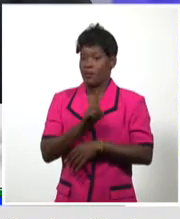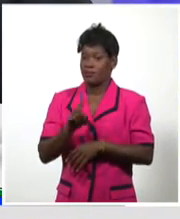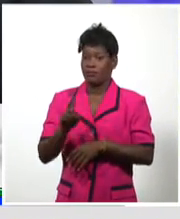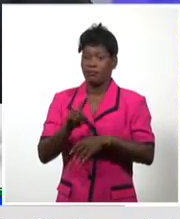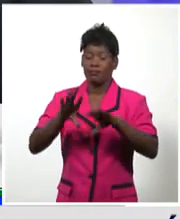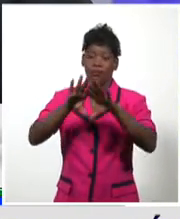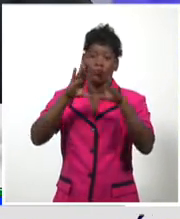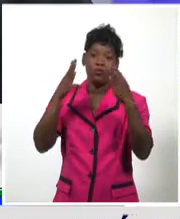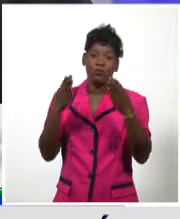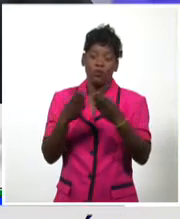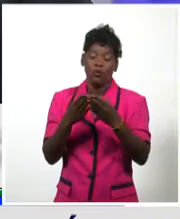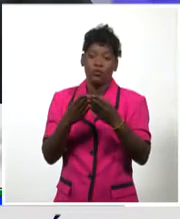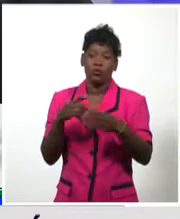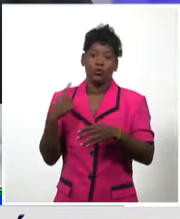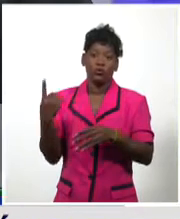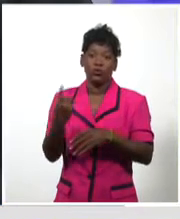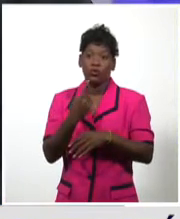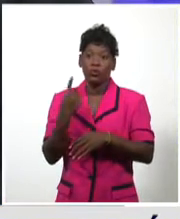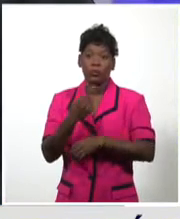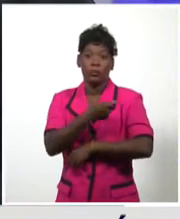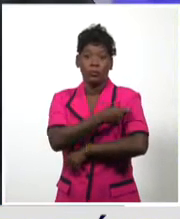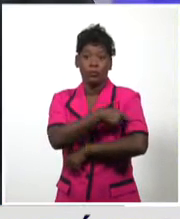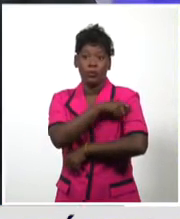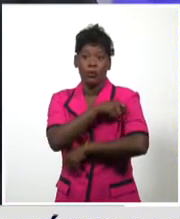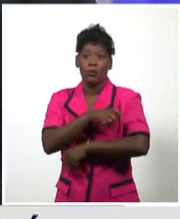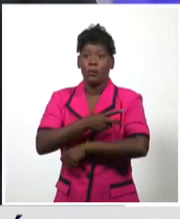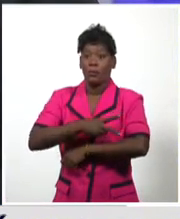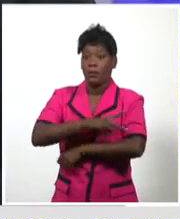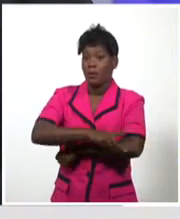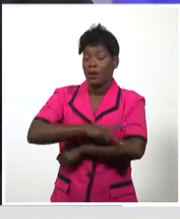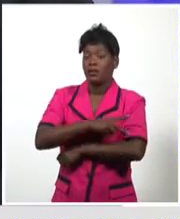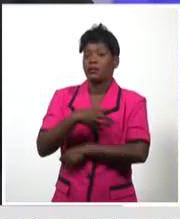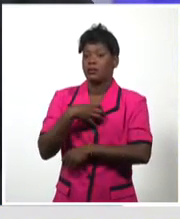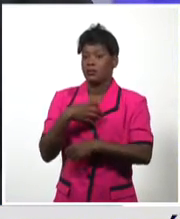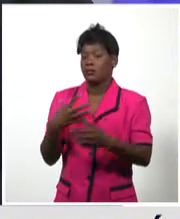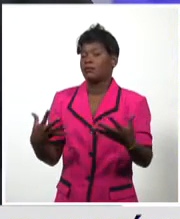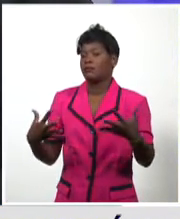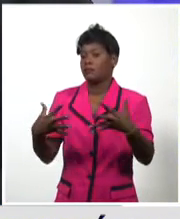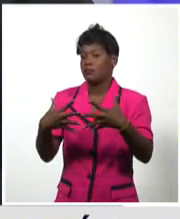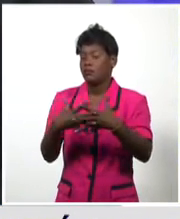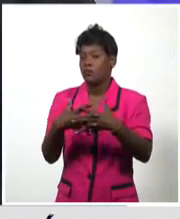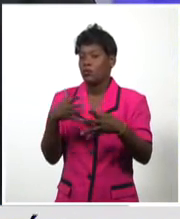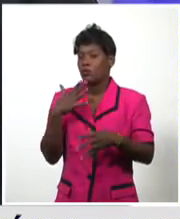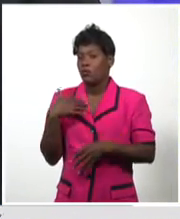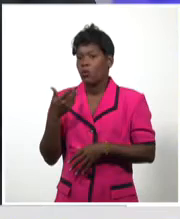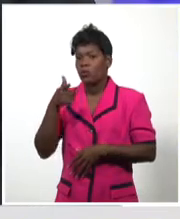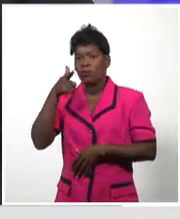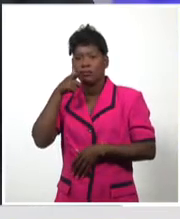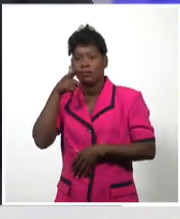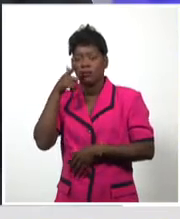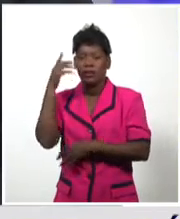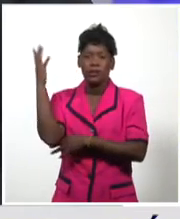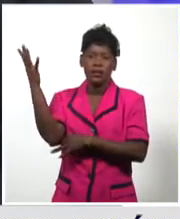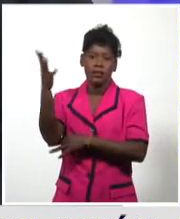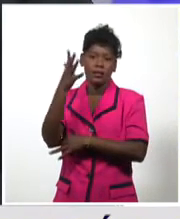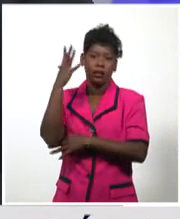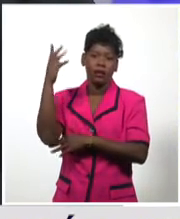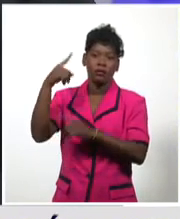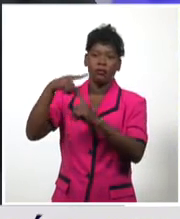nacionales de todos los países han estado también muy preocupados de cómo mantener la vigilancia meteorológica en las condiciones de